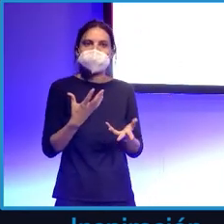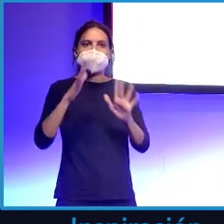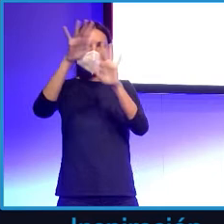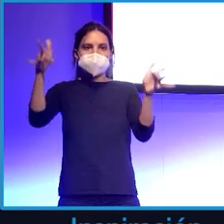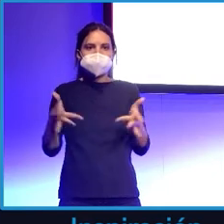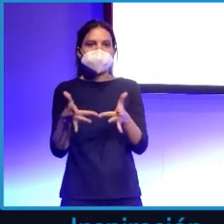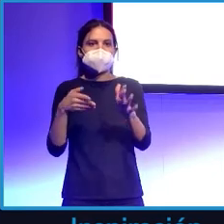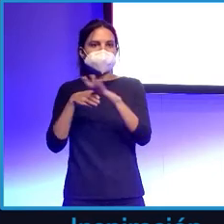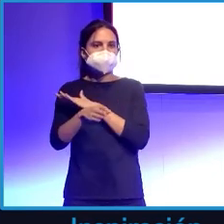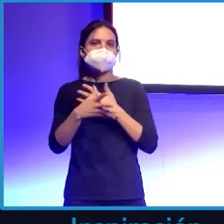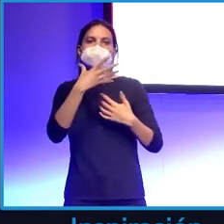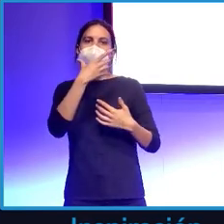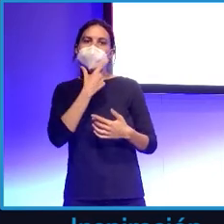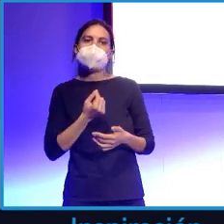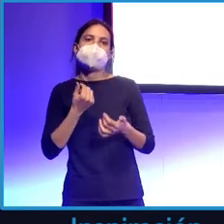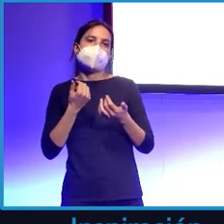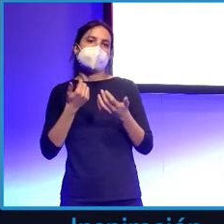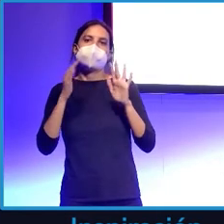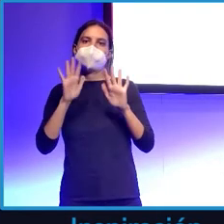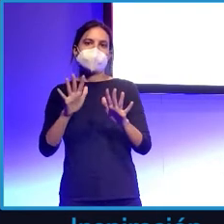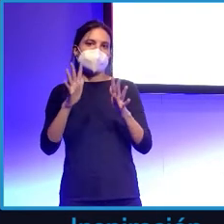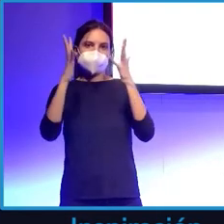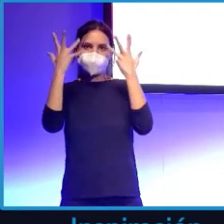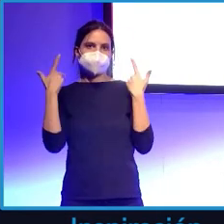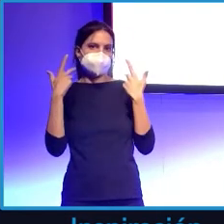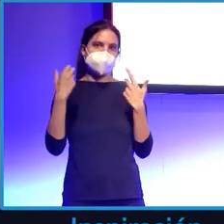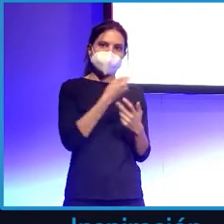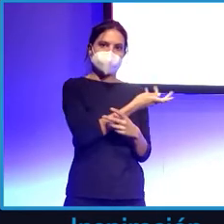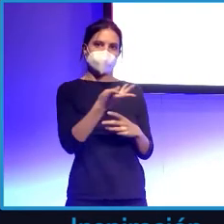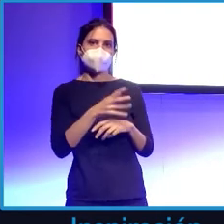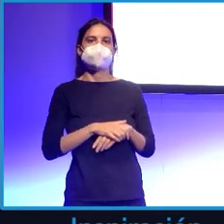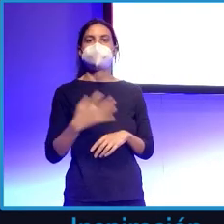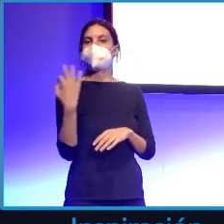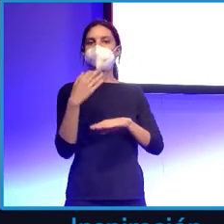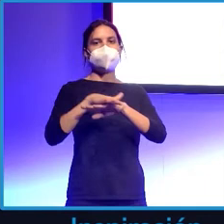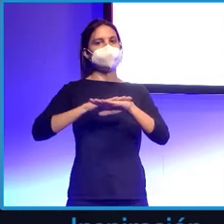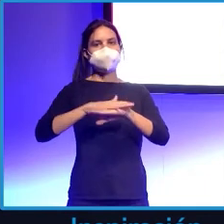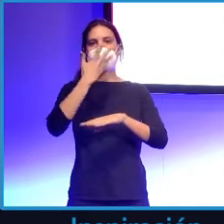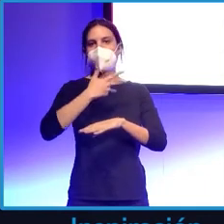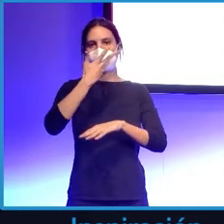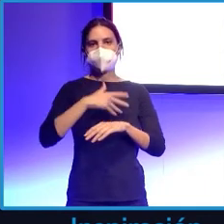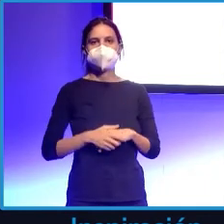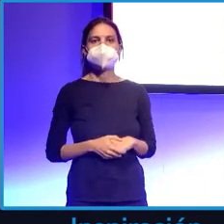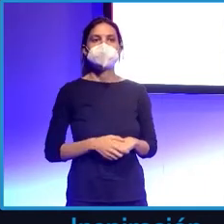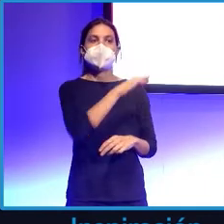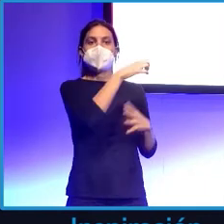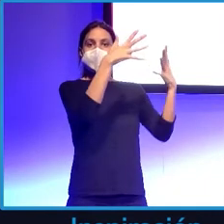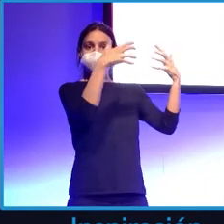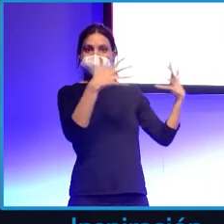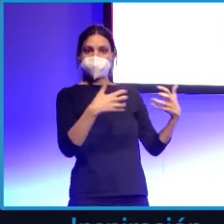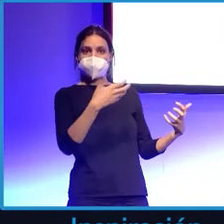pero hay que siempre te voy a impartir por esta base es en tortel ese texto que he mostrado aquí